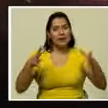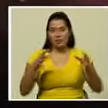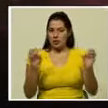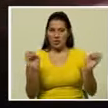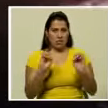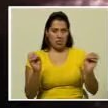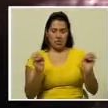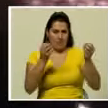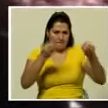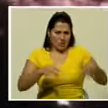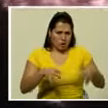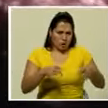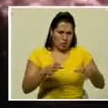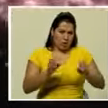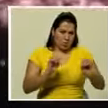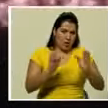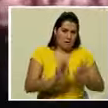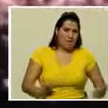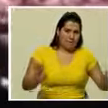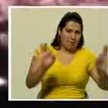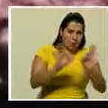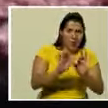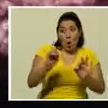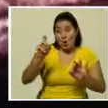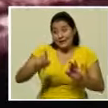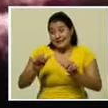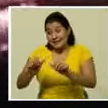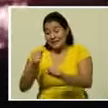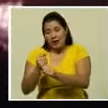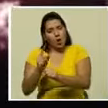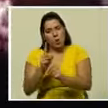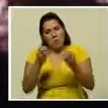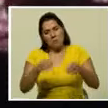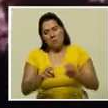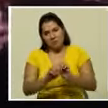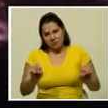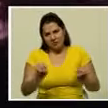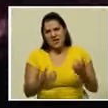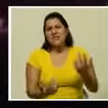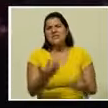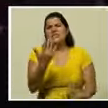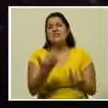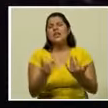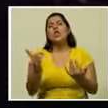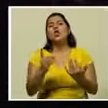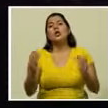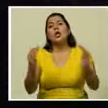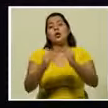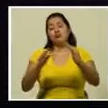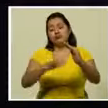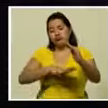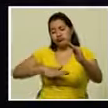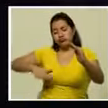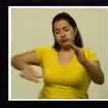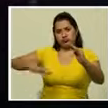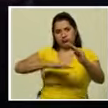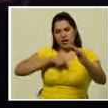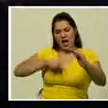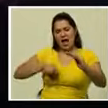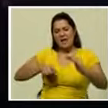activo estratégico y necesario para la operación. El incendio se presentó en los patios abiertos de materia prima para su división